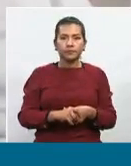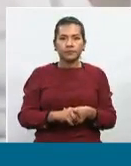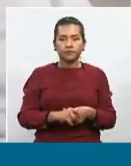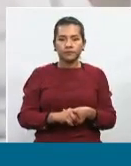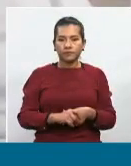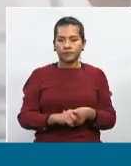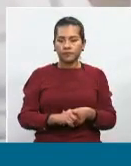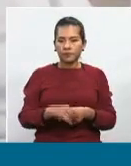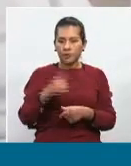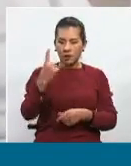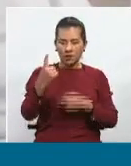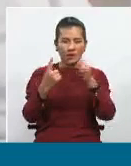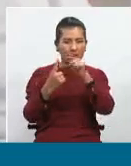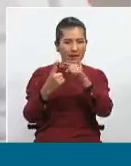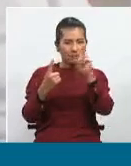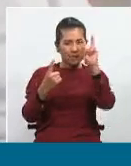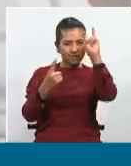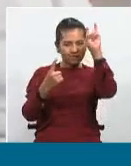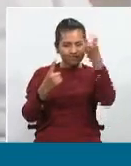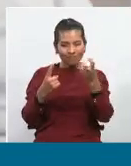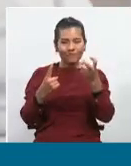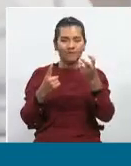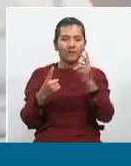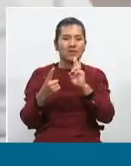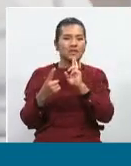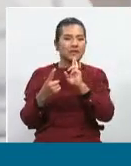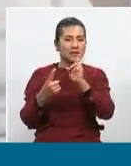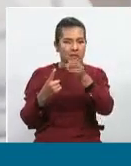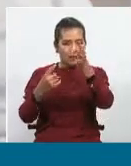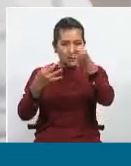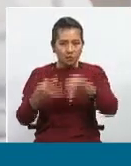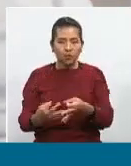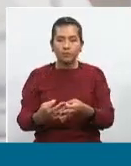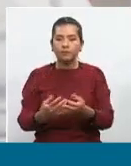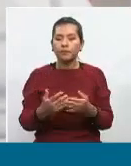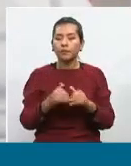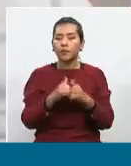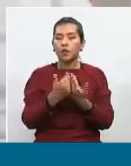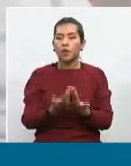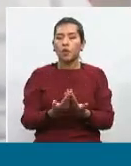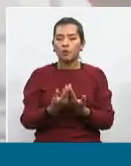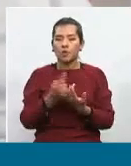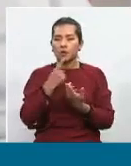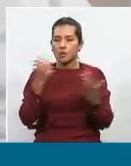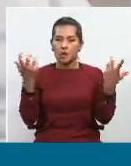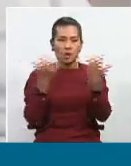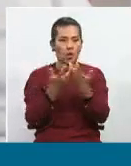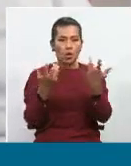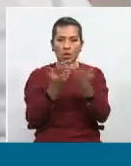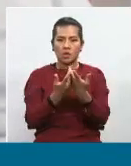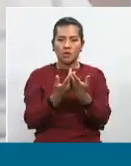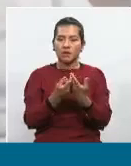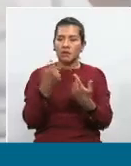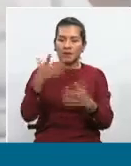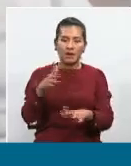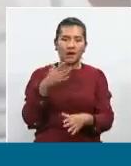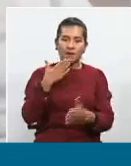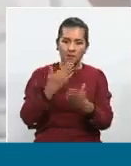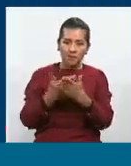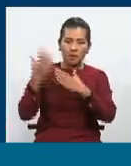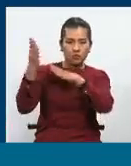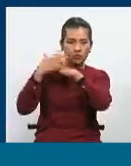una de las claves de esa respuesta está en la coincidencia en la recomendación de la GIEI y la